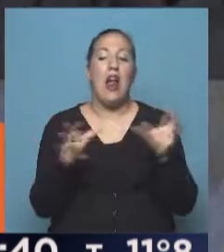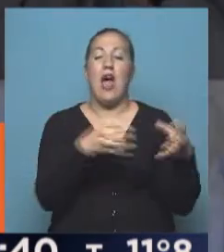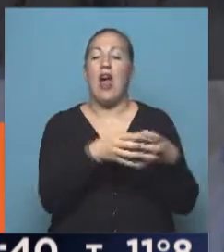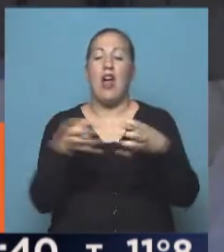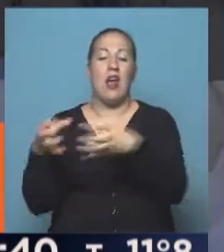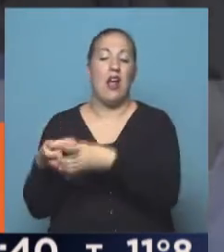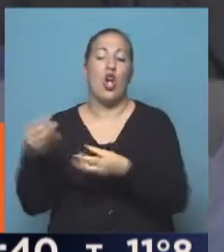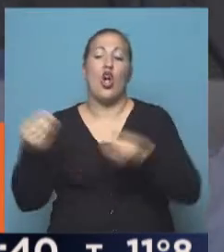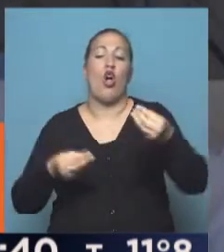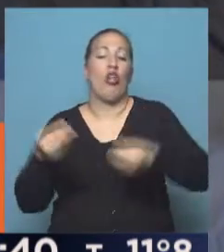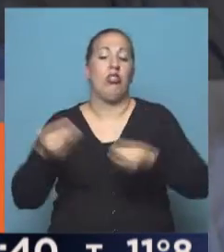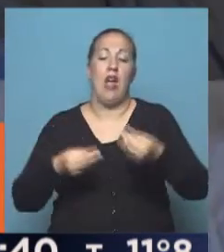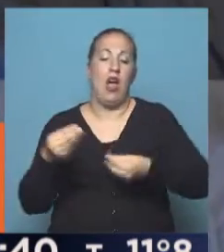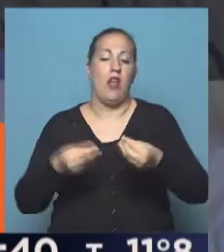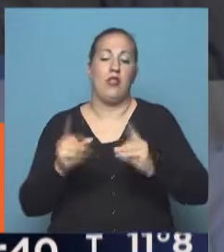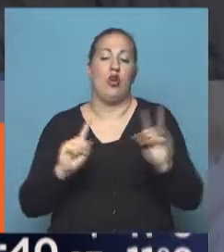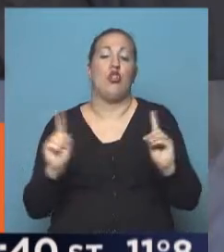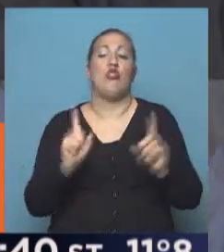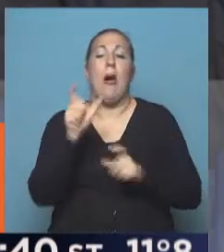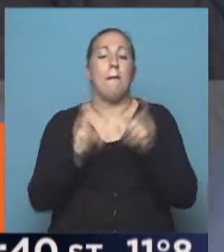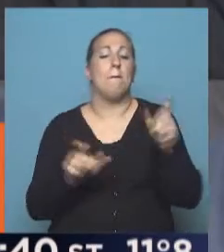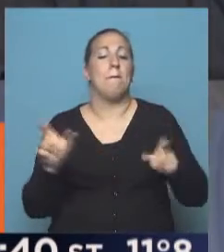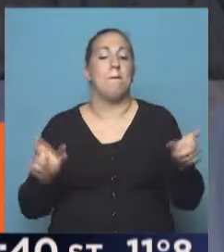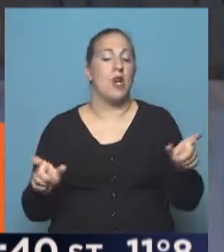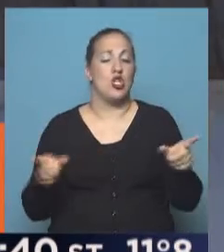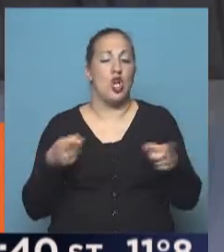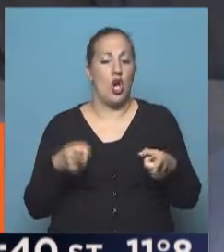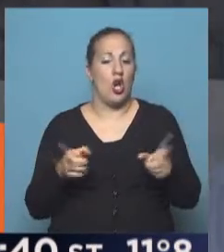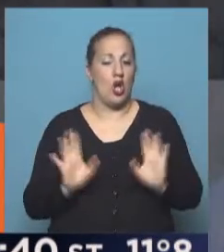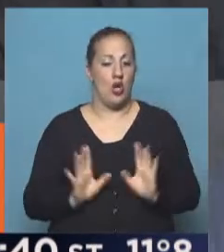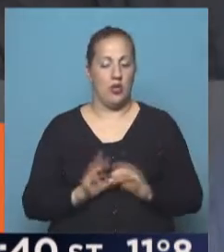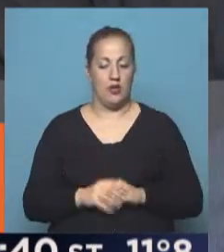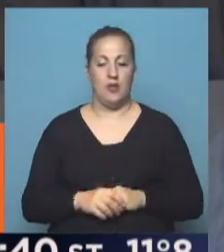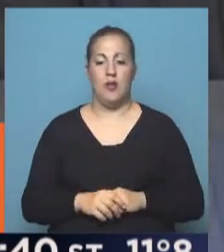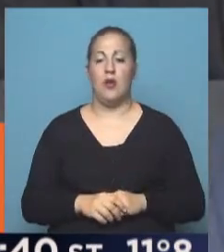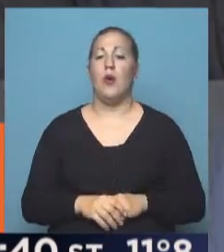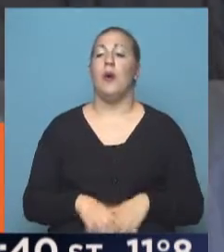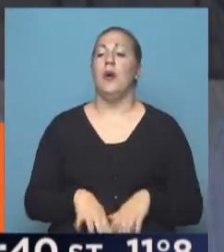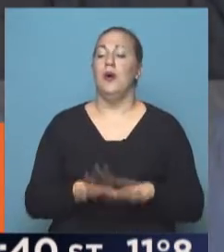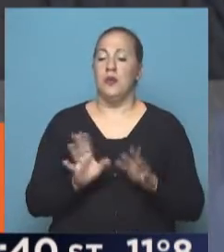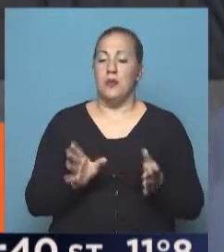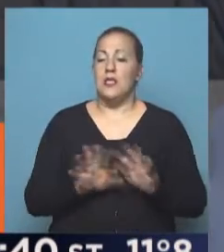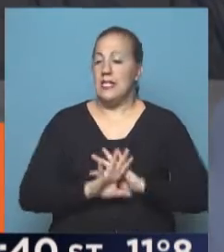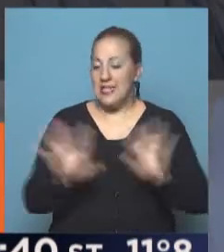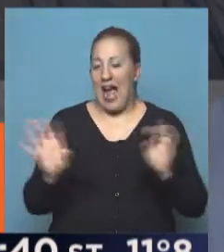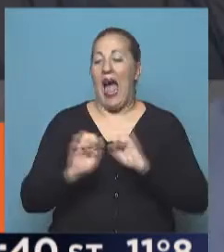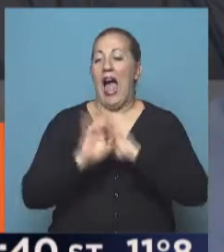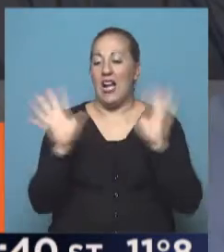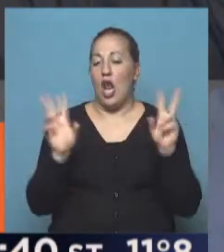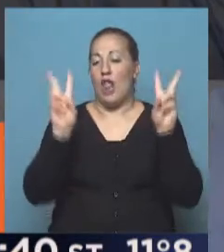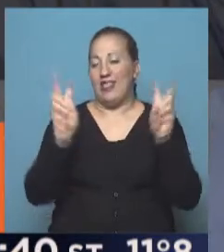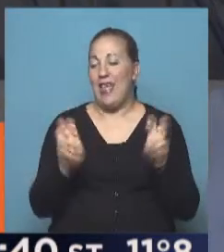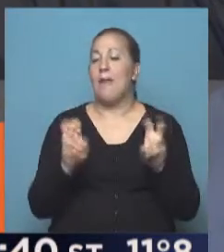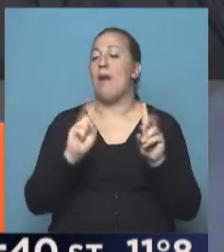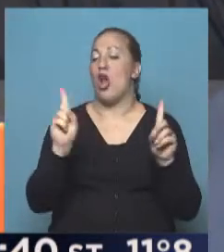contables, ¿no? Las personas con ese conocimiento. Bueno, por lo pronto ya quedó aclarado el tema de que no hubo trompadas.